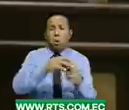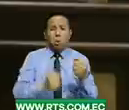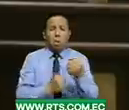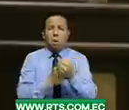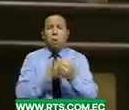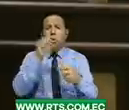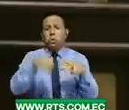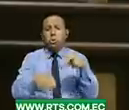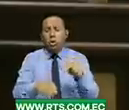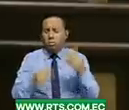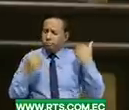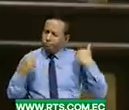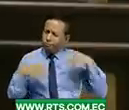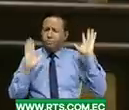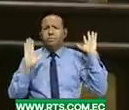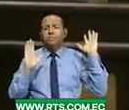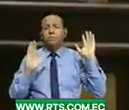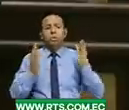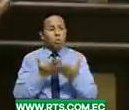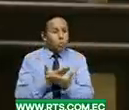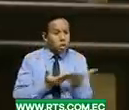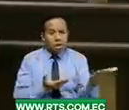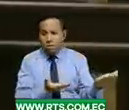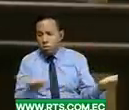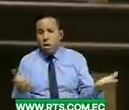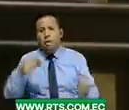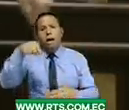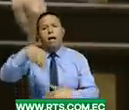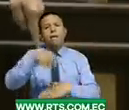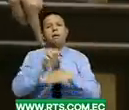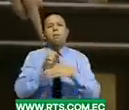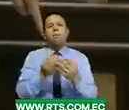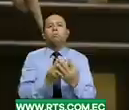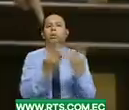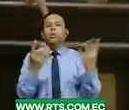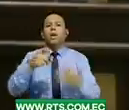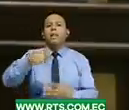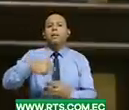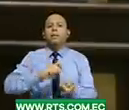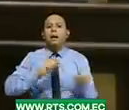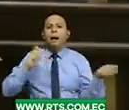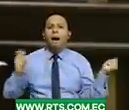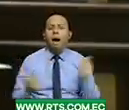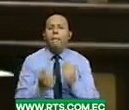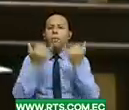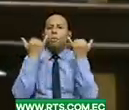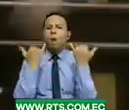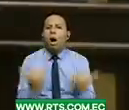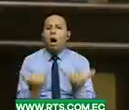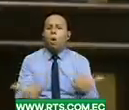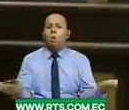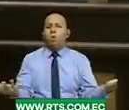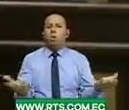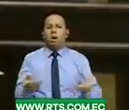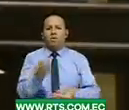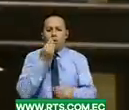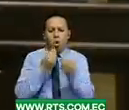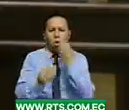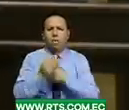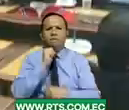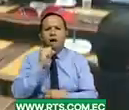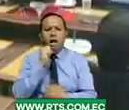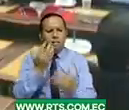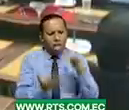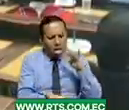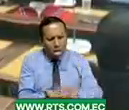señores legisladores, el pueblo quiere cambios ahora. El pueblo quiere comer ahora porque el hambre no aguanta